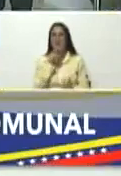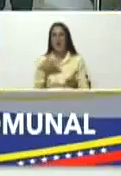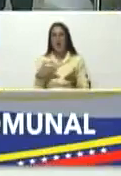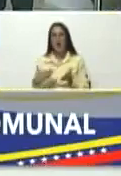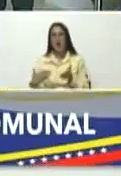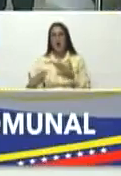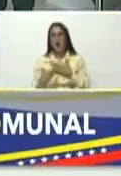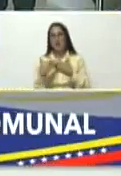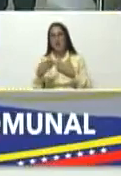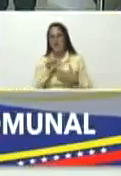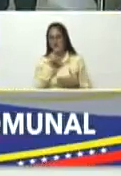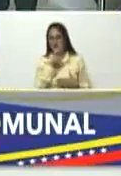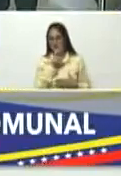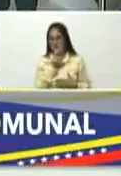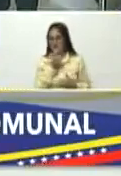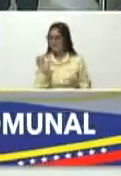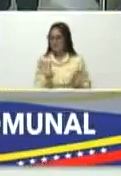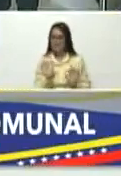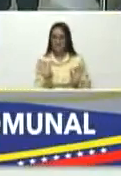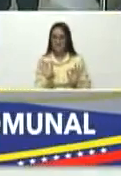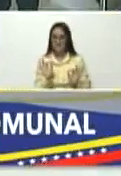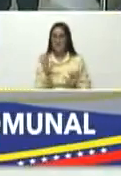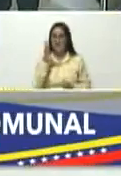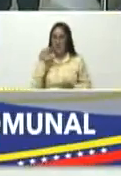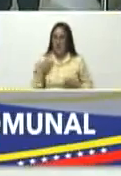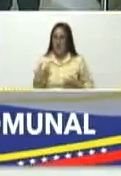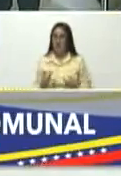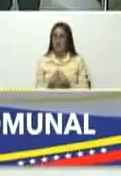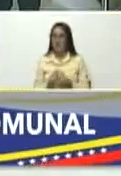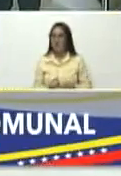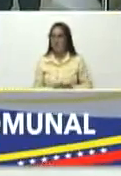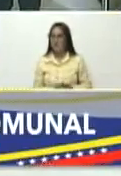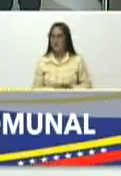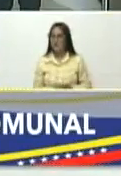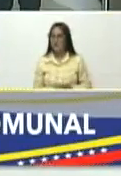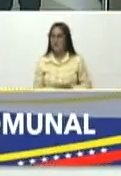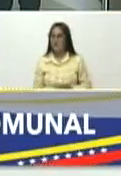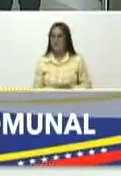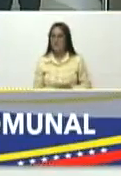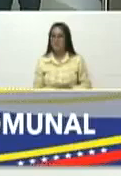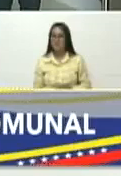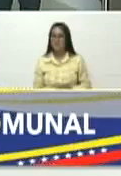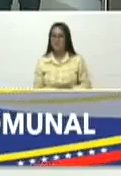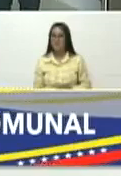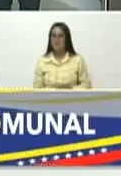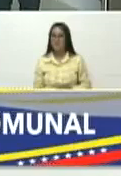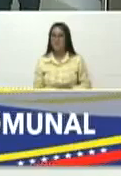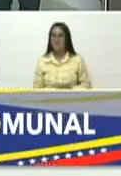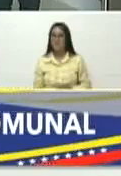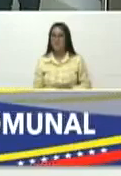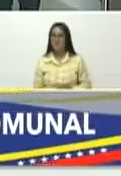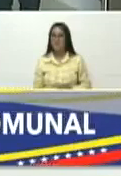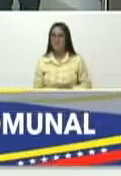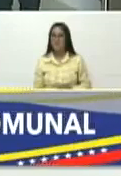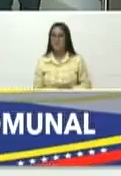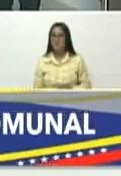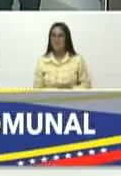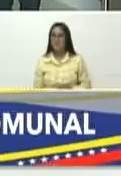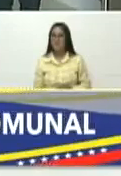¿Quién? Nadie. Dios con nosotros. Yo cada